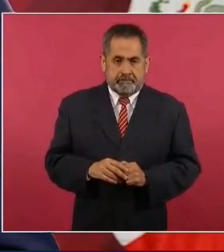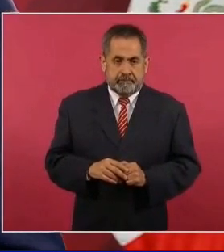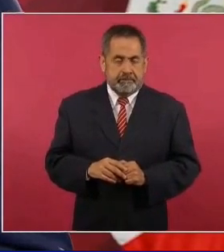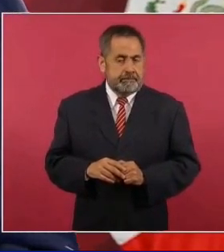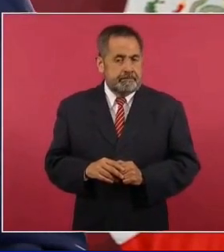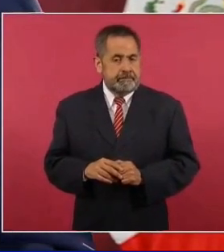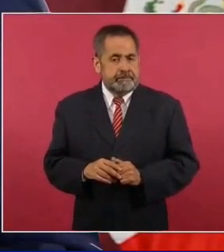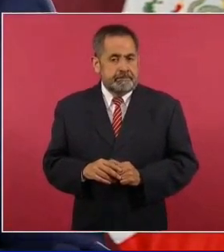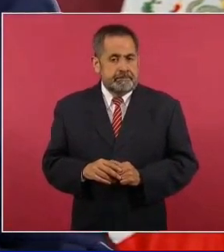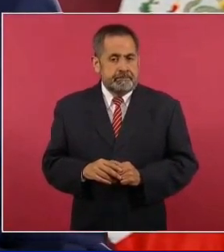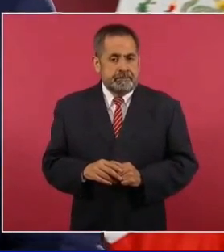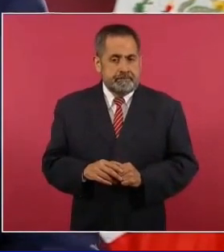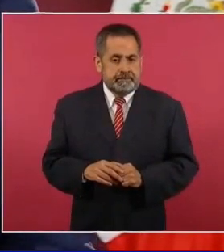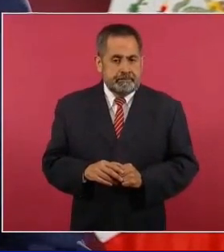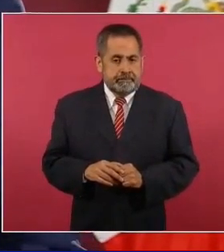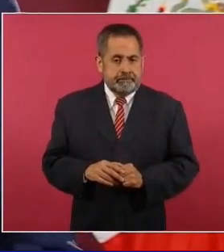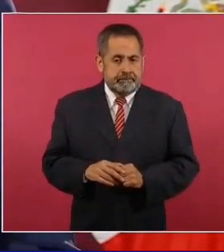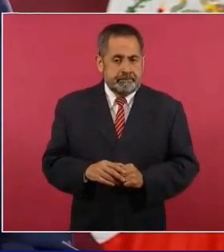un